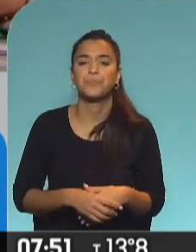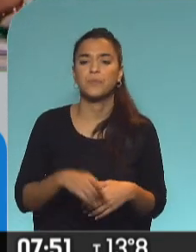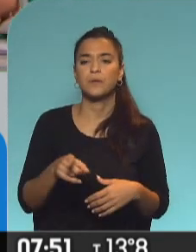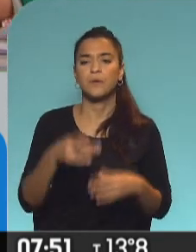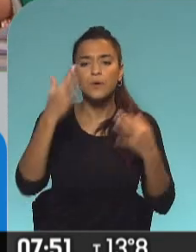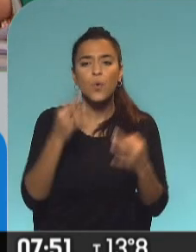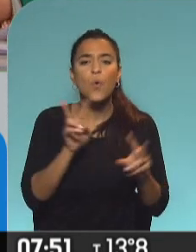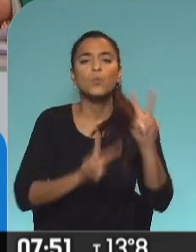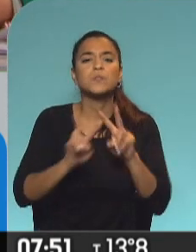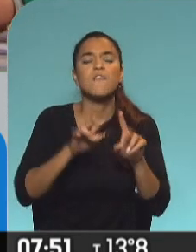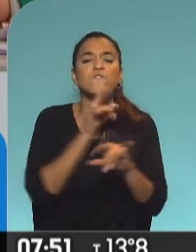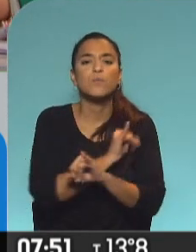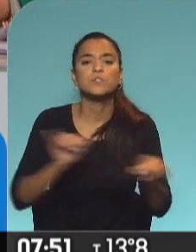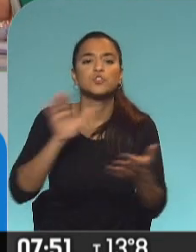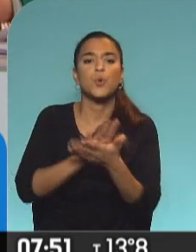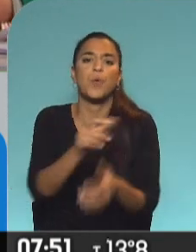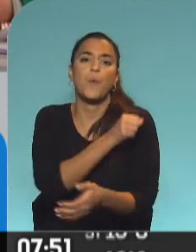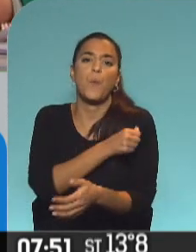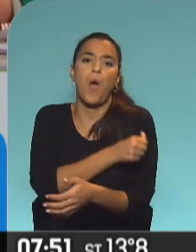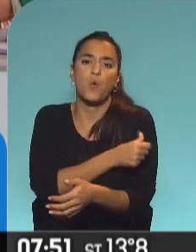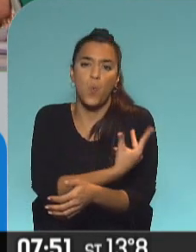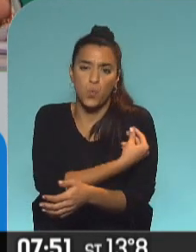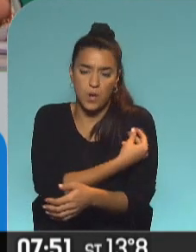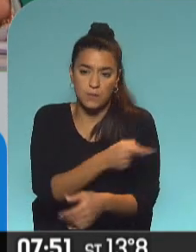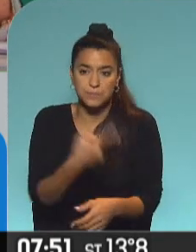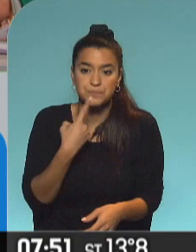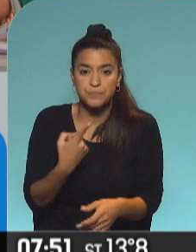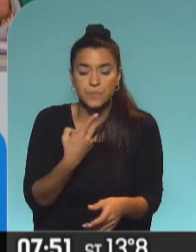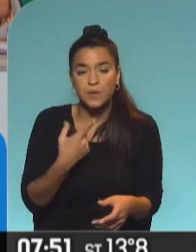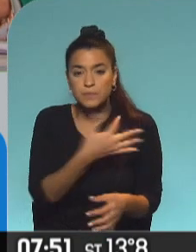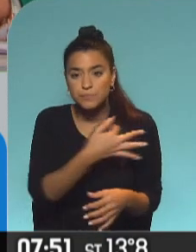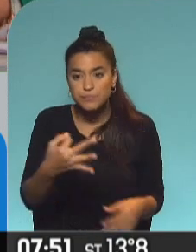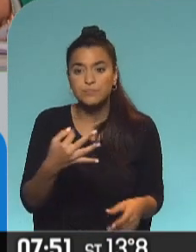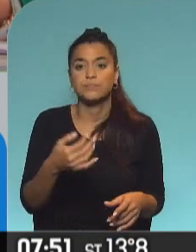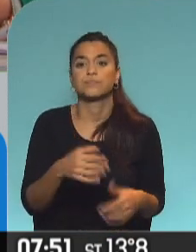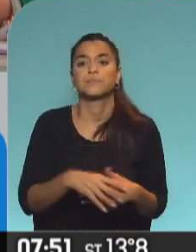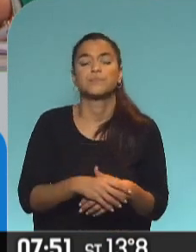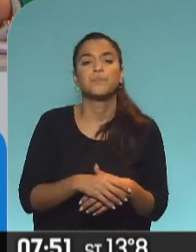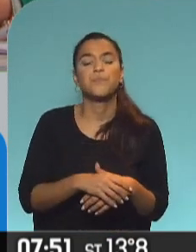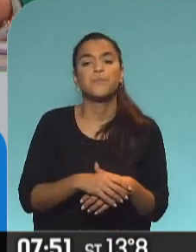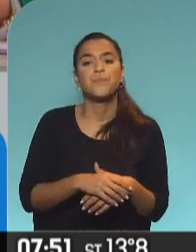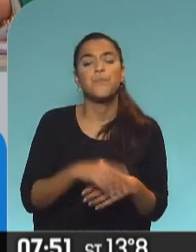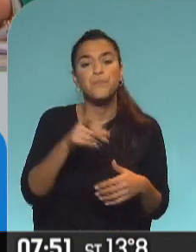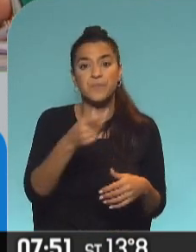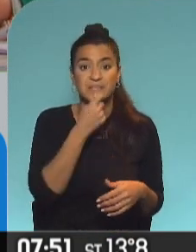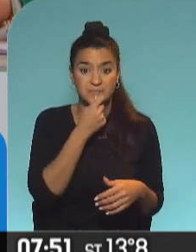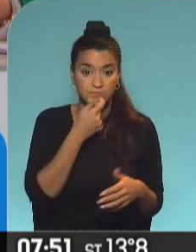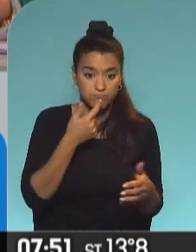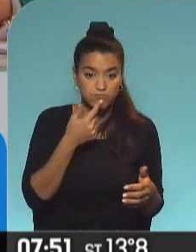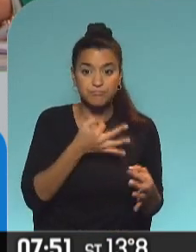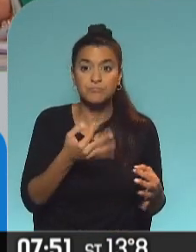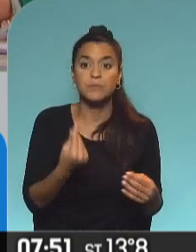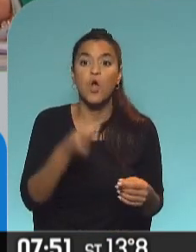buscaban justamente información para lo que era vacunas. Y ellos comprobaron, haciendo los algoritmos, que si bien